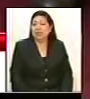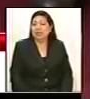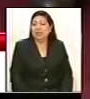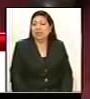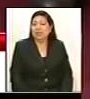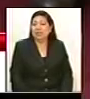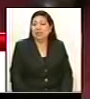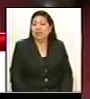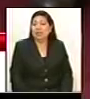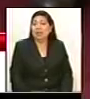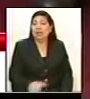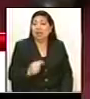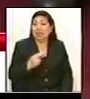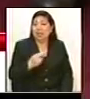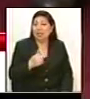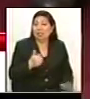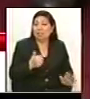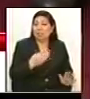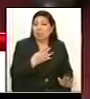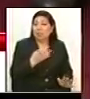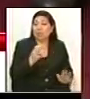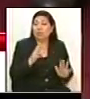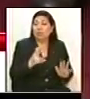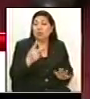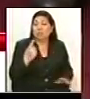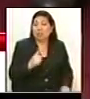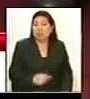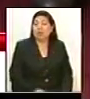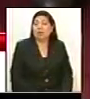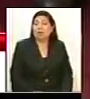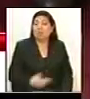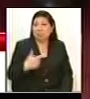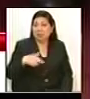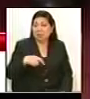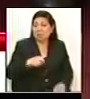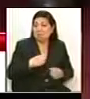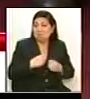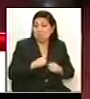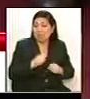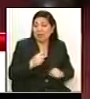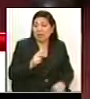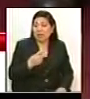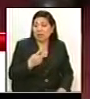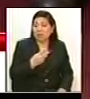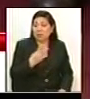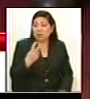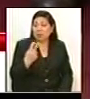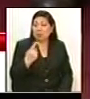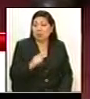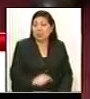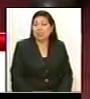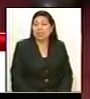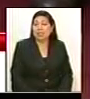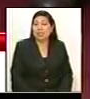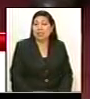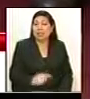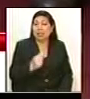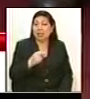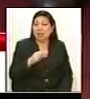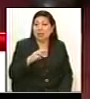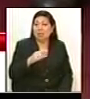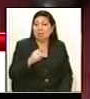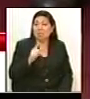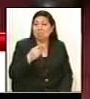15.183 miles de barriles. Gran y Montero tiene 6.418 miles de barriles. Petrolera Monterrico, 2.502 miles de barriles. Gran y Montero